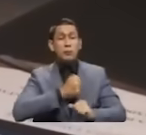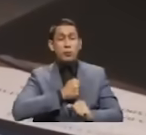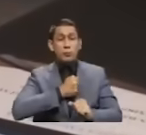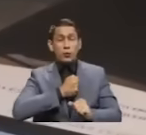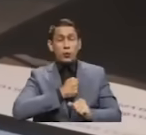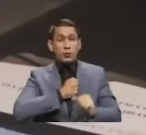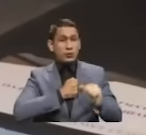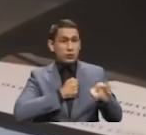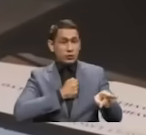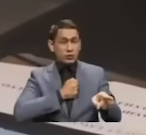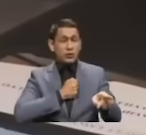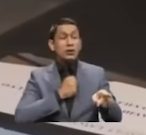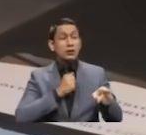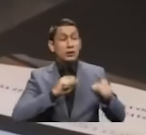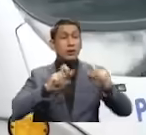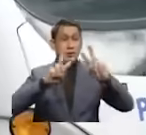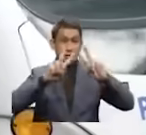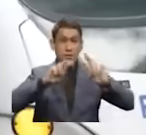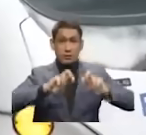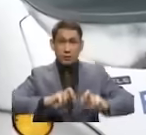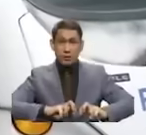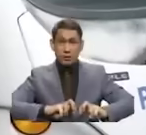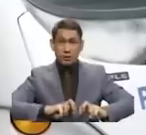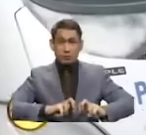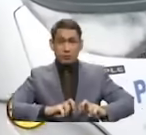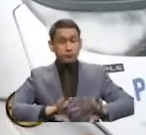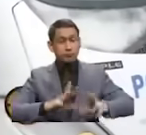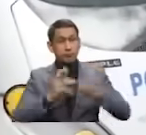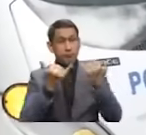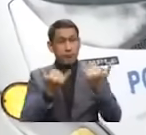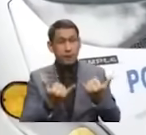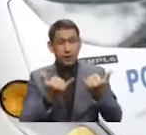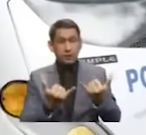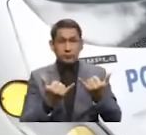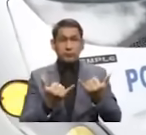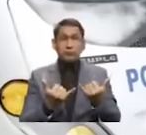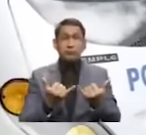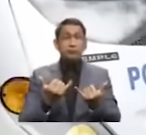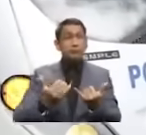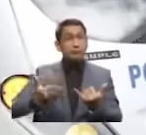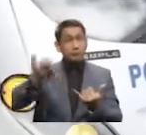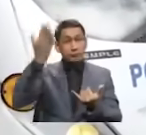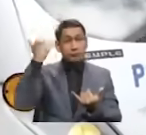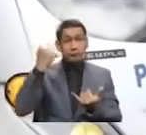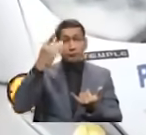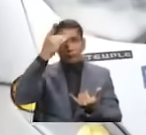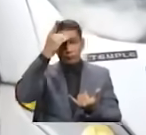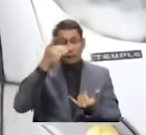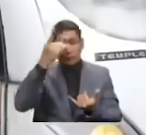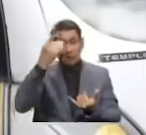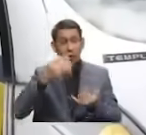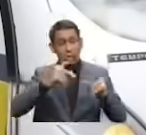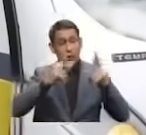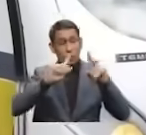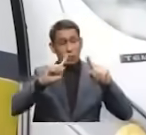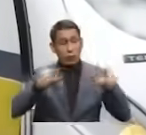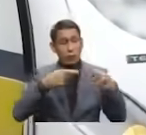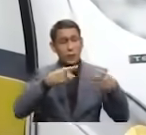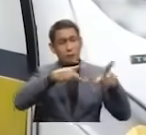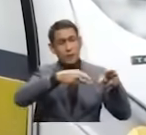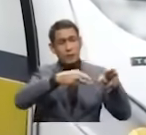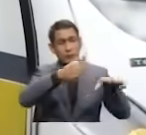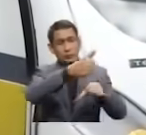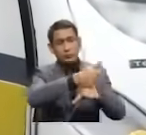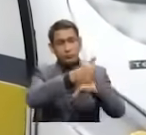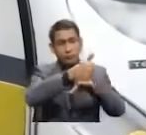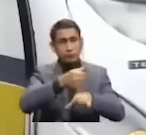al aceptar una acción de protección que dejó sin efecto una medida cautelar ordenada en un proceso penal, desnaturalizando